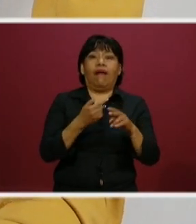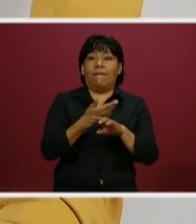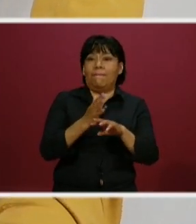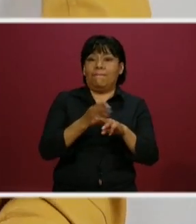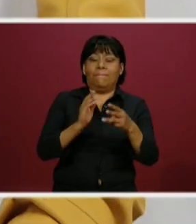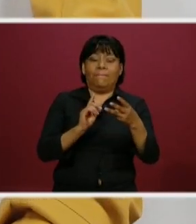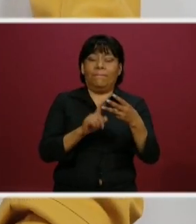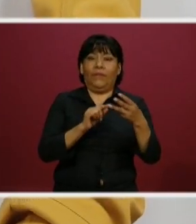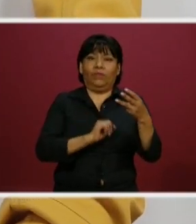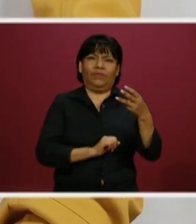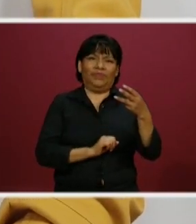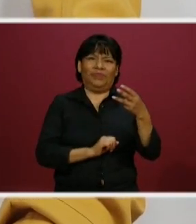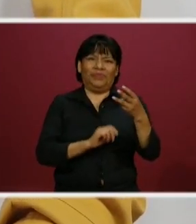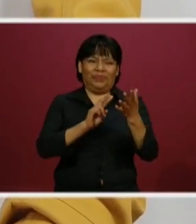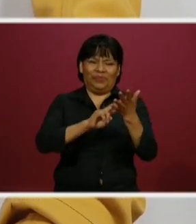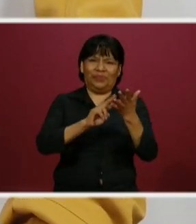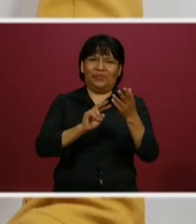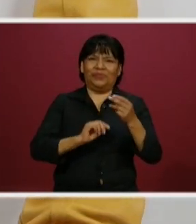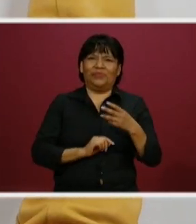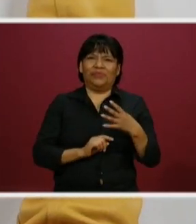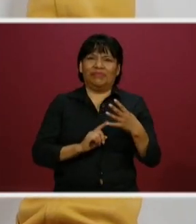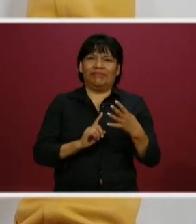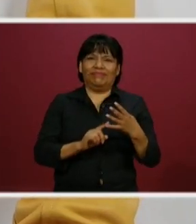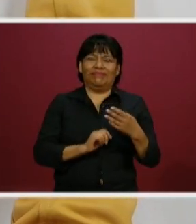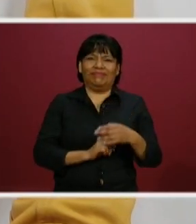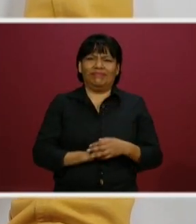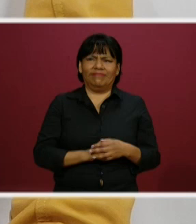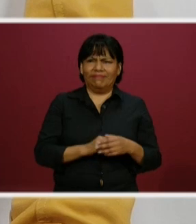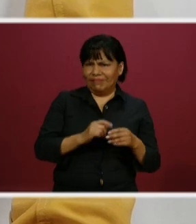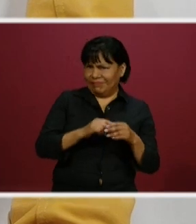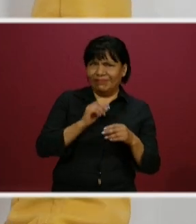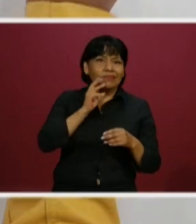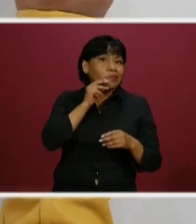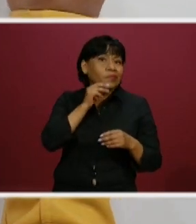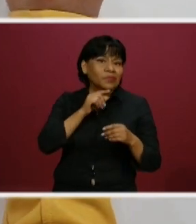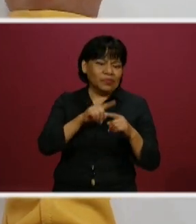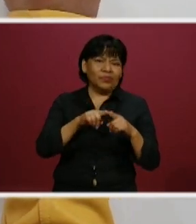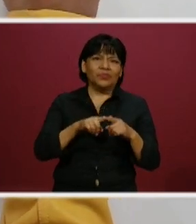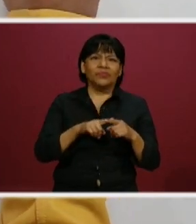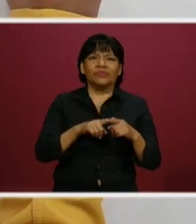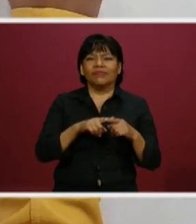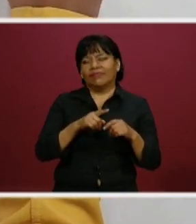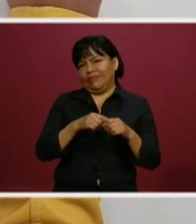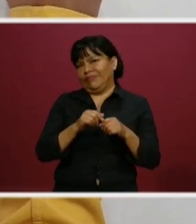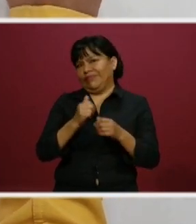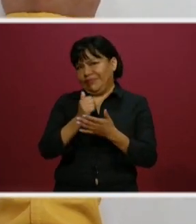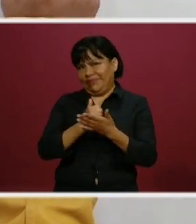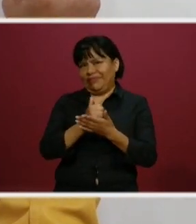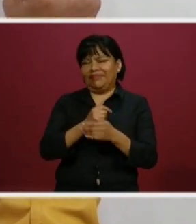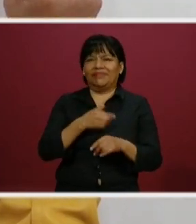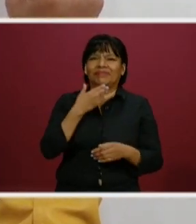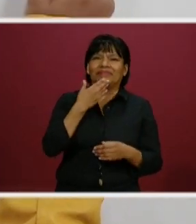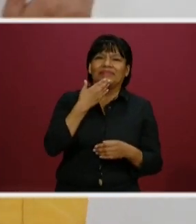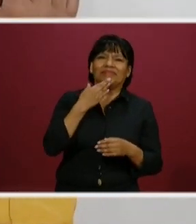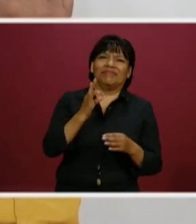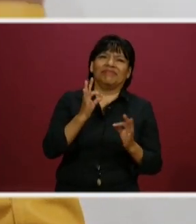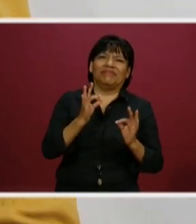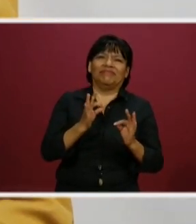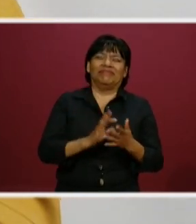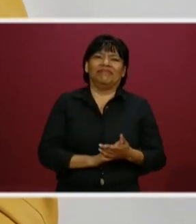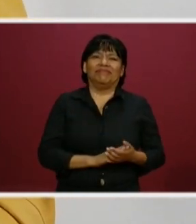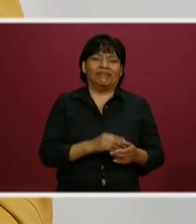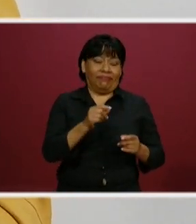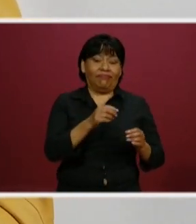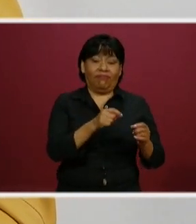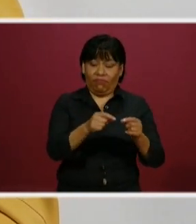blanco verde color naranja y color azul muy bien